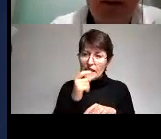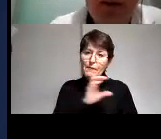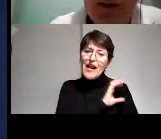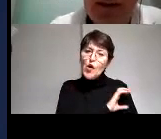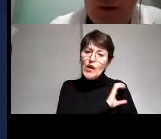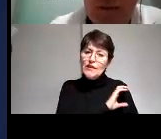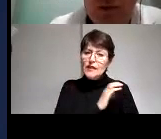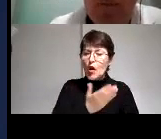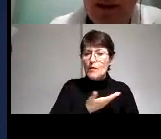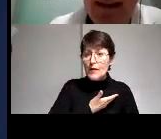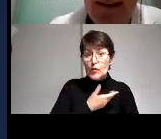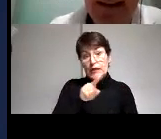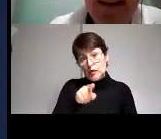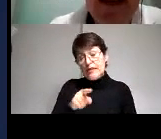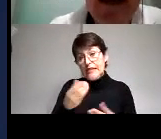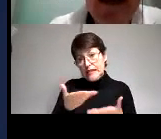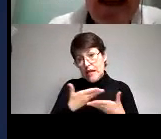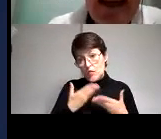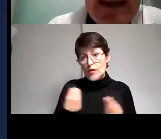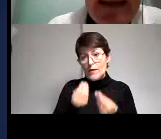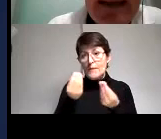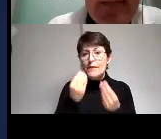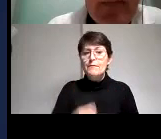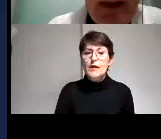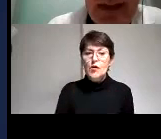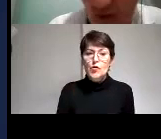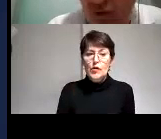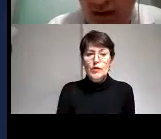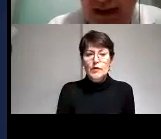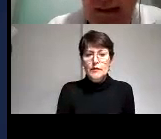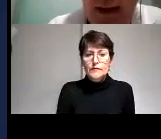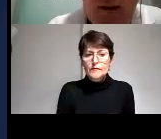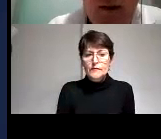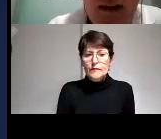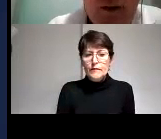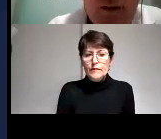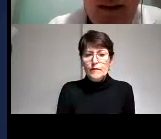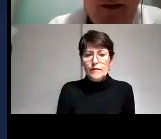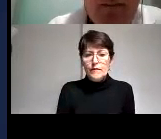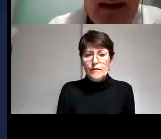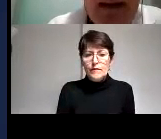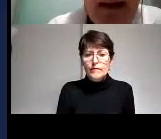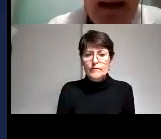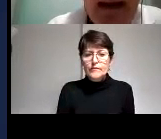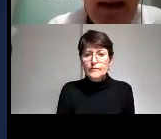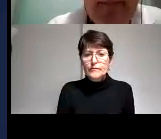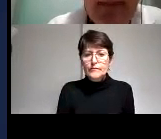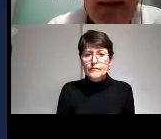que el Lactobacillus plantarum resulta muy interesante. Y esto sucede en varios de los Lactobacillum,